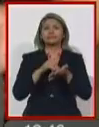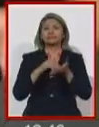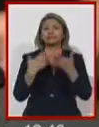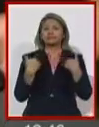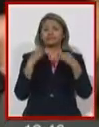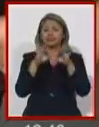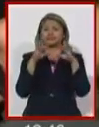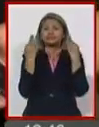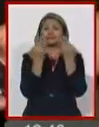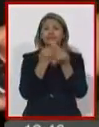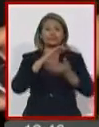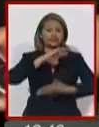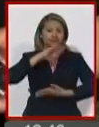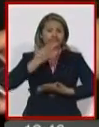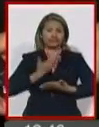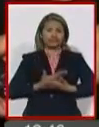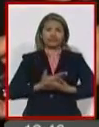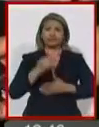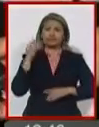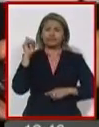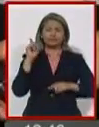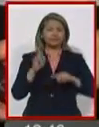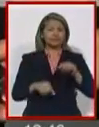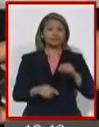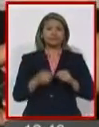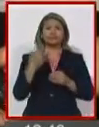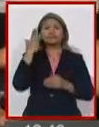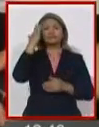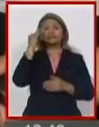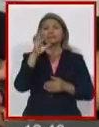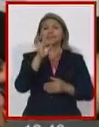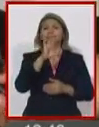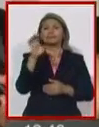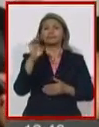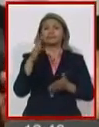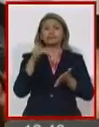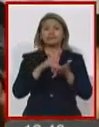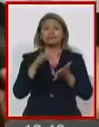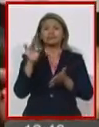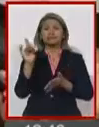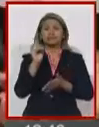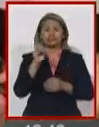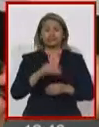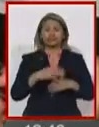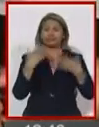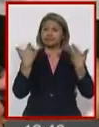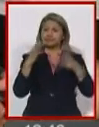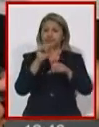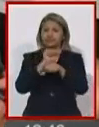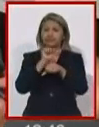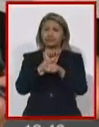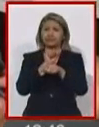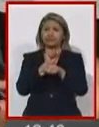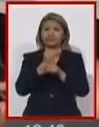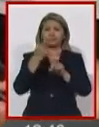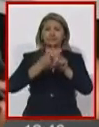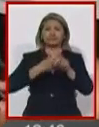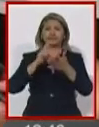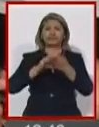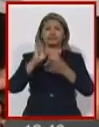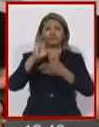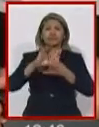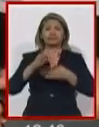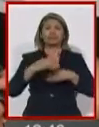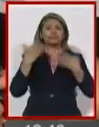tenemos familia, tenemos hijos, y no puede ser que nos descuenten 800000 bolivianos. Hemos trabajado en el mes de